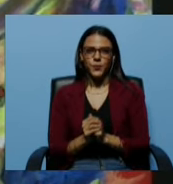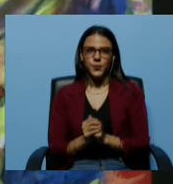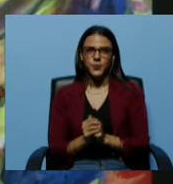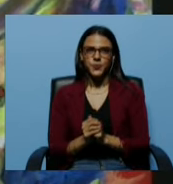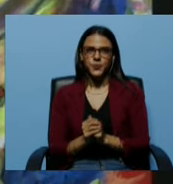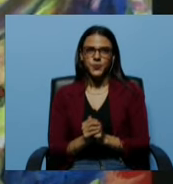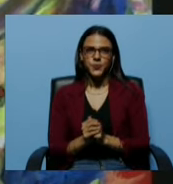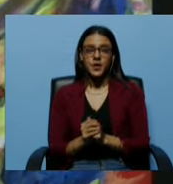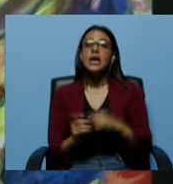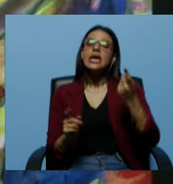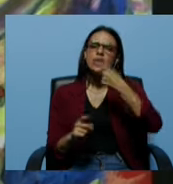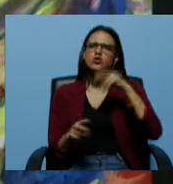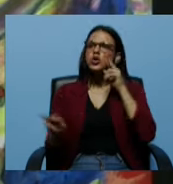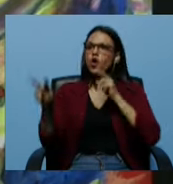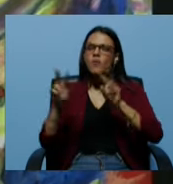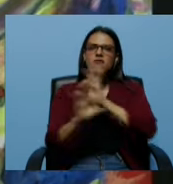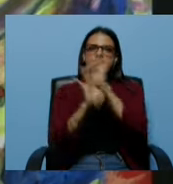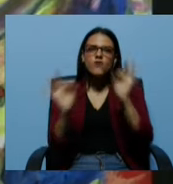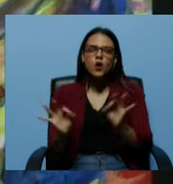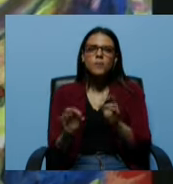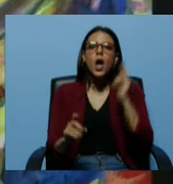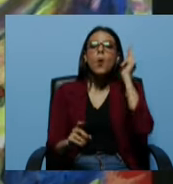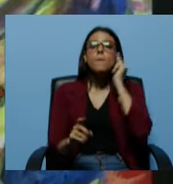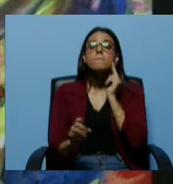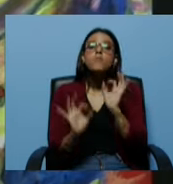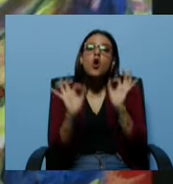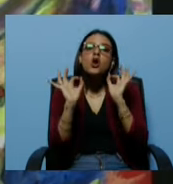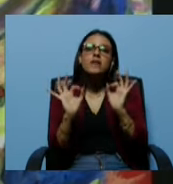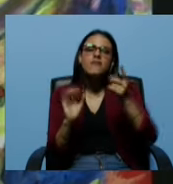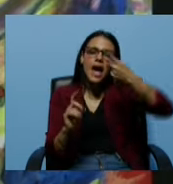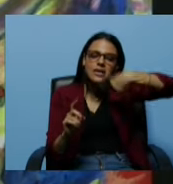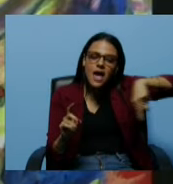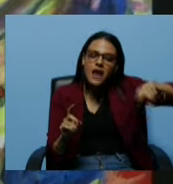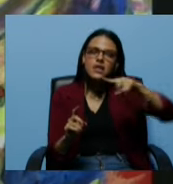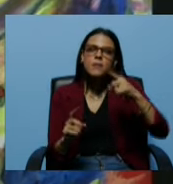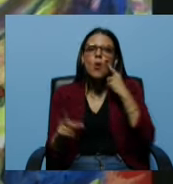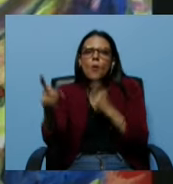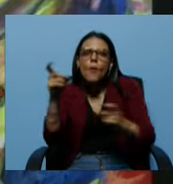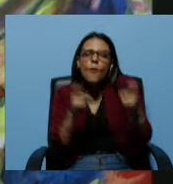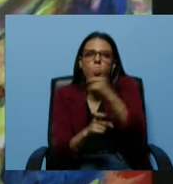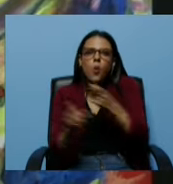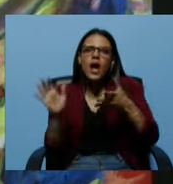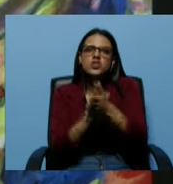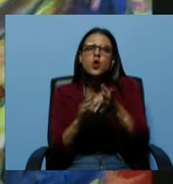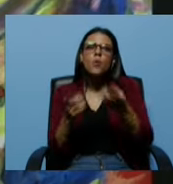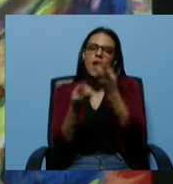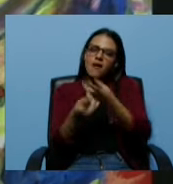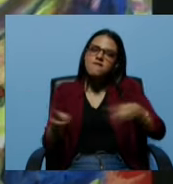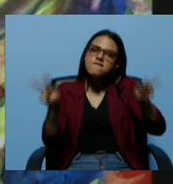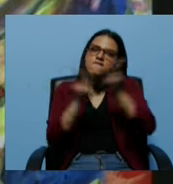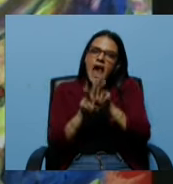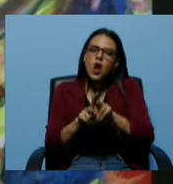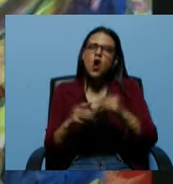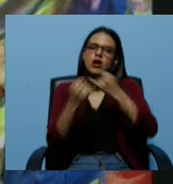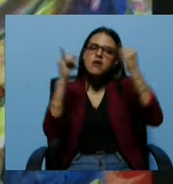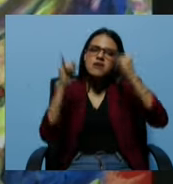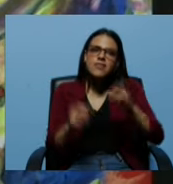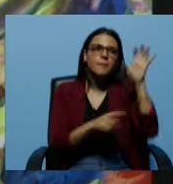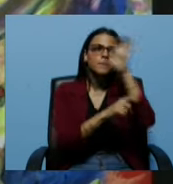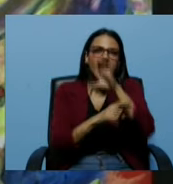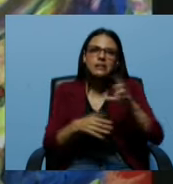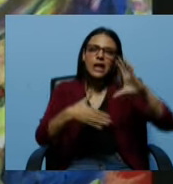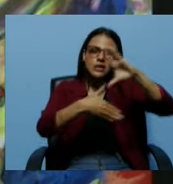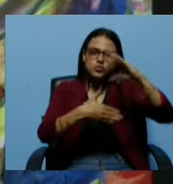Y en general pudiéramos llamarlo bolivarianismo, la búsqueda de la dignidad, la independencia de la patria